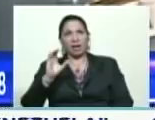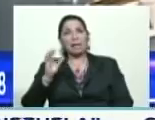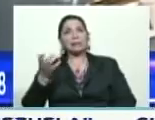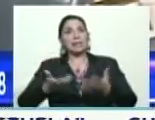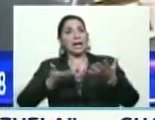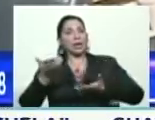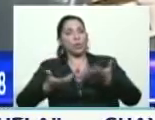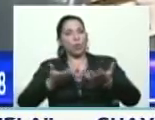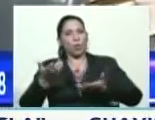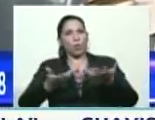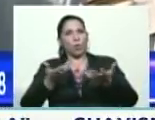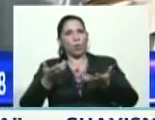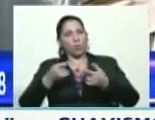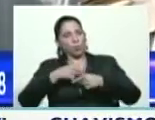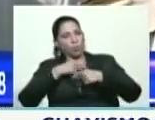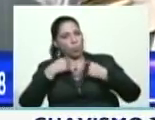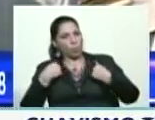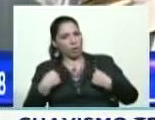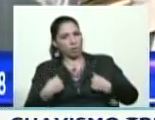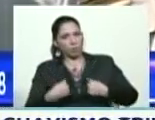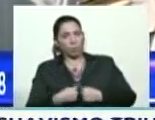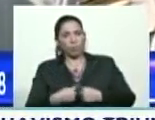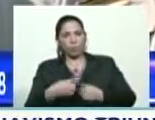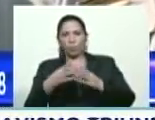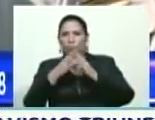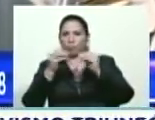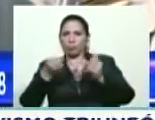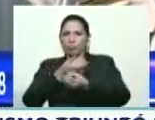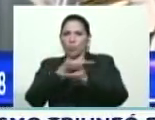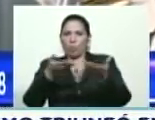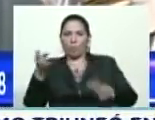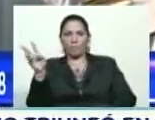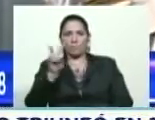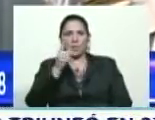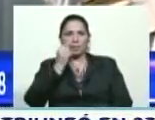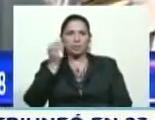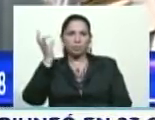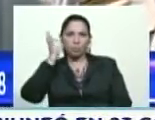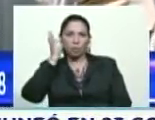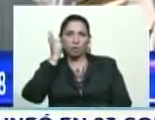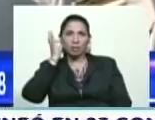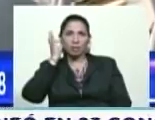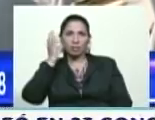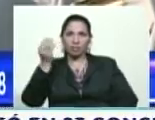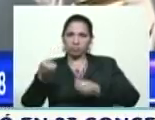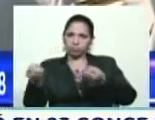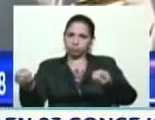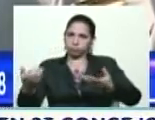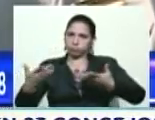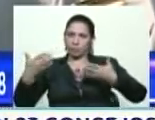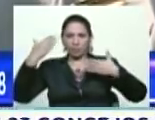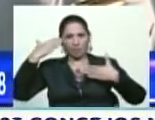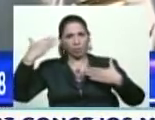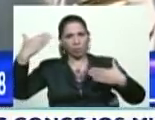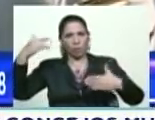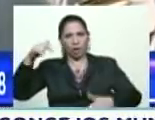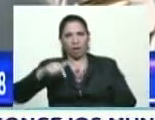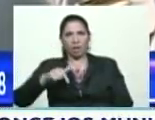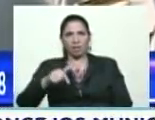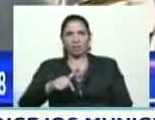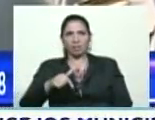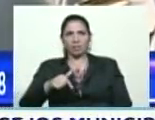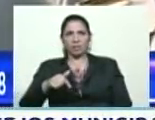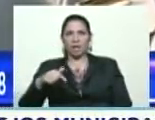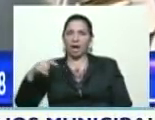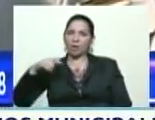de los corazones de los venezolanos y las venezolanas que nos saludan aquí en el aeropuerto de